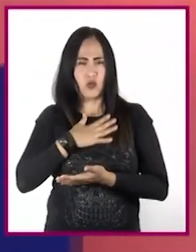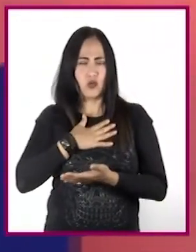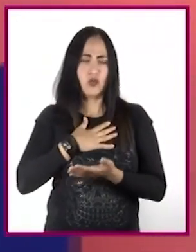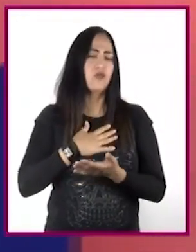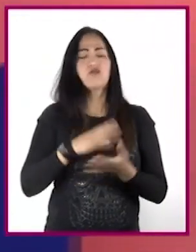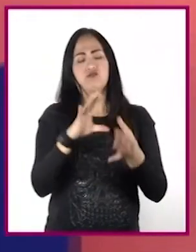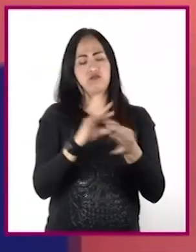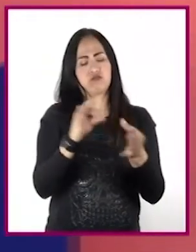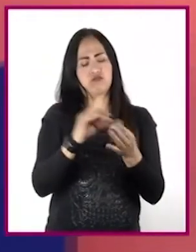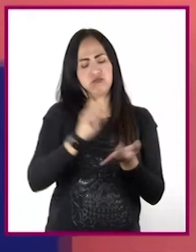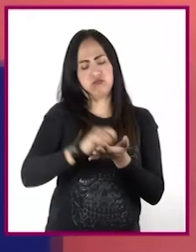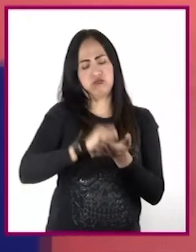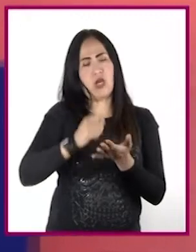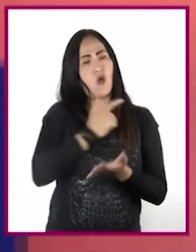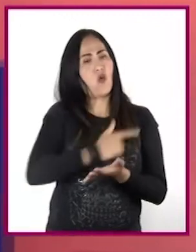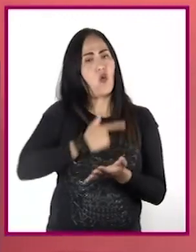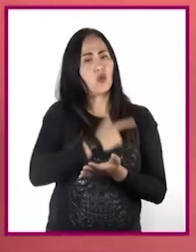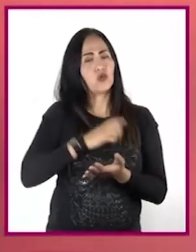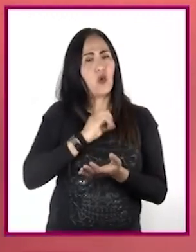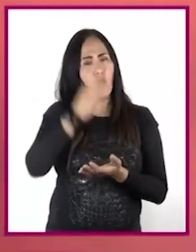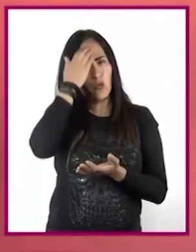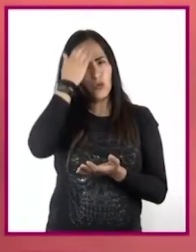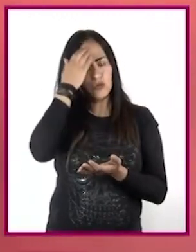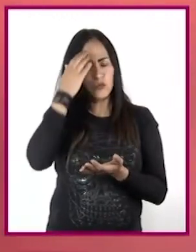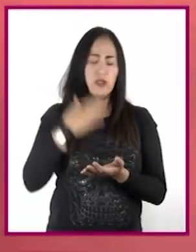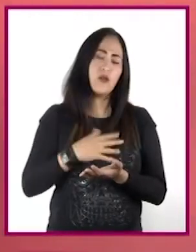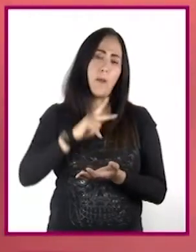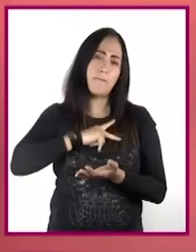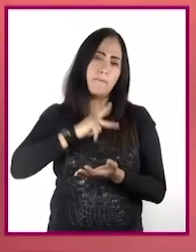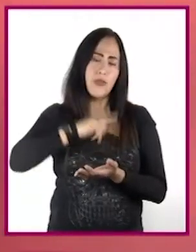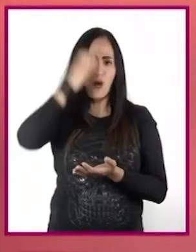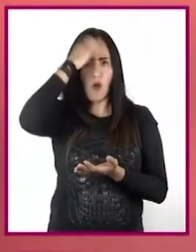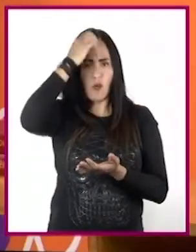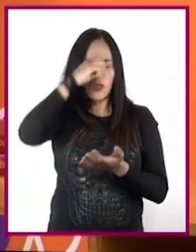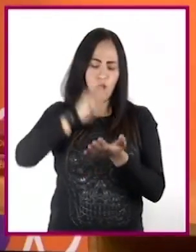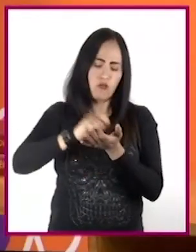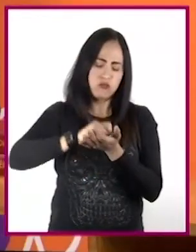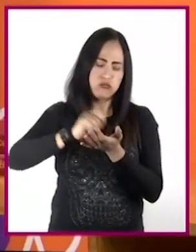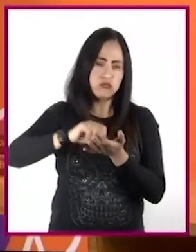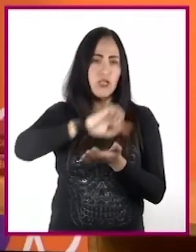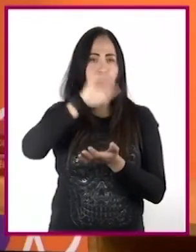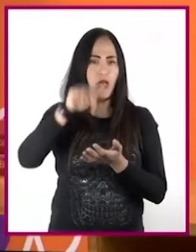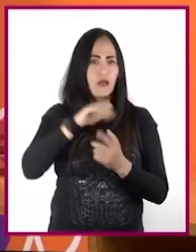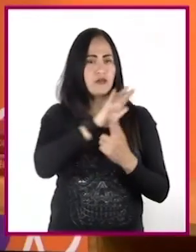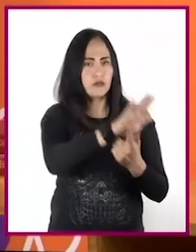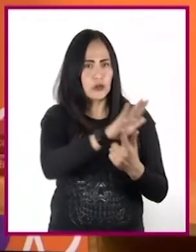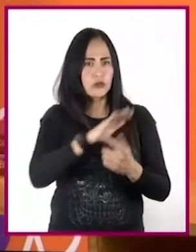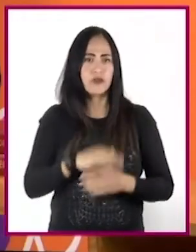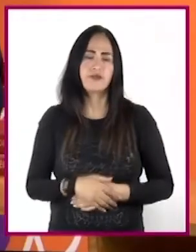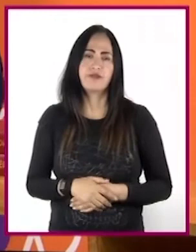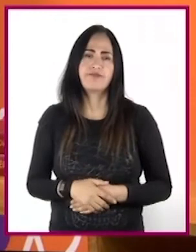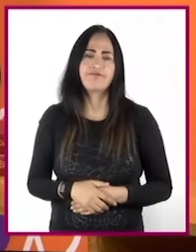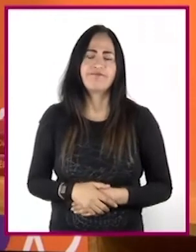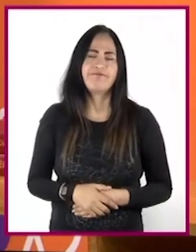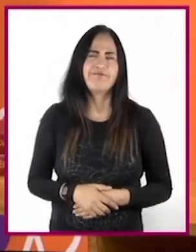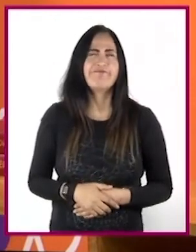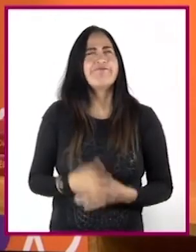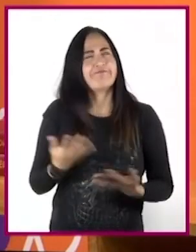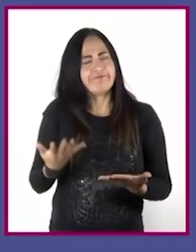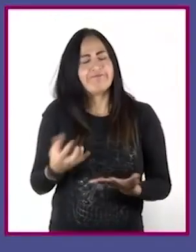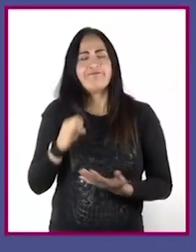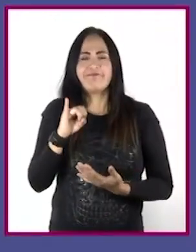acuerdo con nuestro gusto o conocimiento la opinión al respecto. ¿Sabes? Yo pensaba en algo